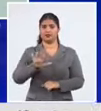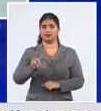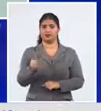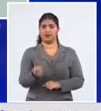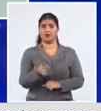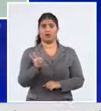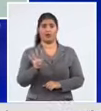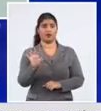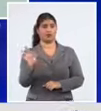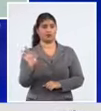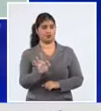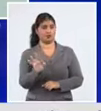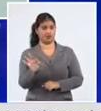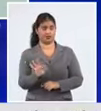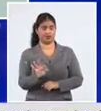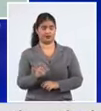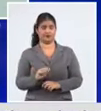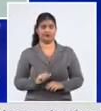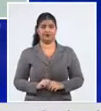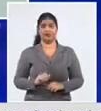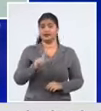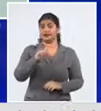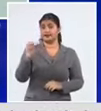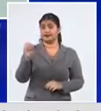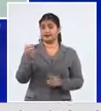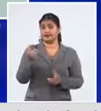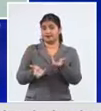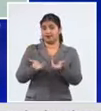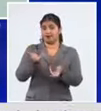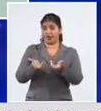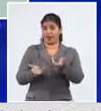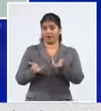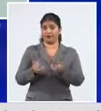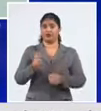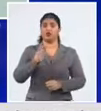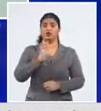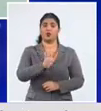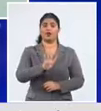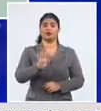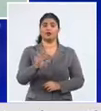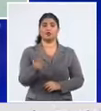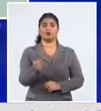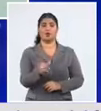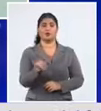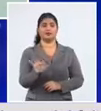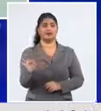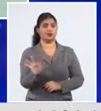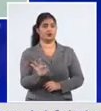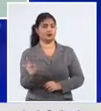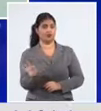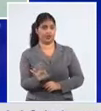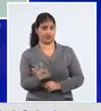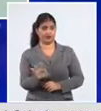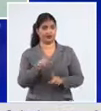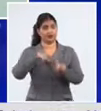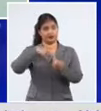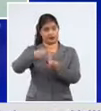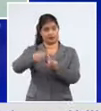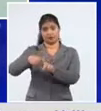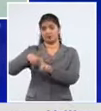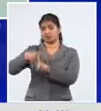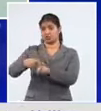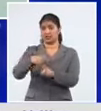55,4% y en Cienfuegos el 44,6% de las muestras analizadas resultaron